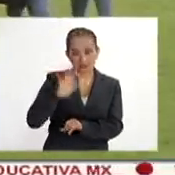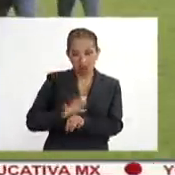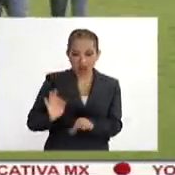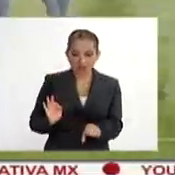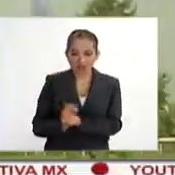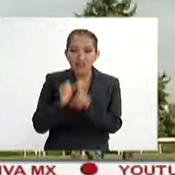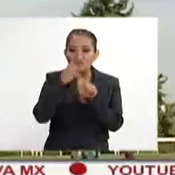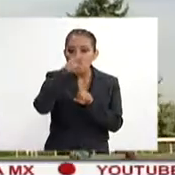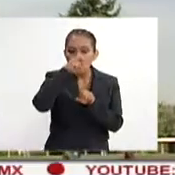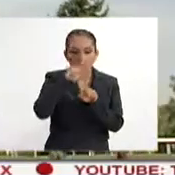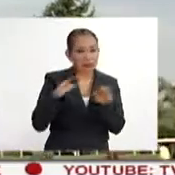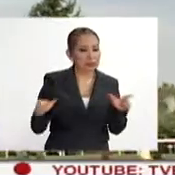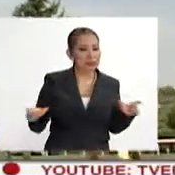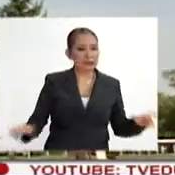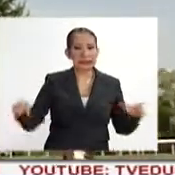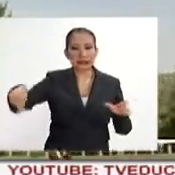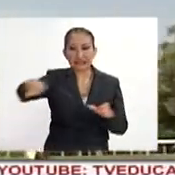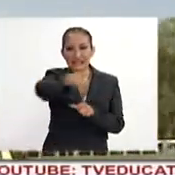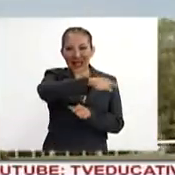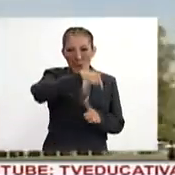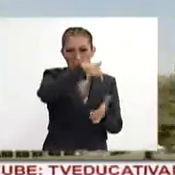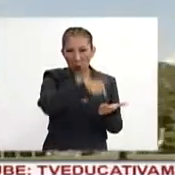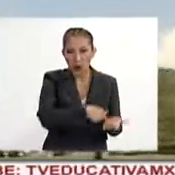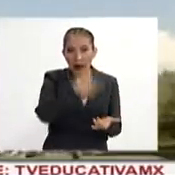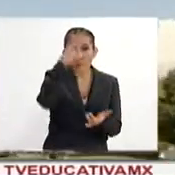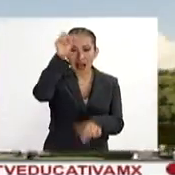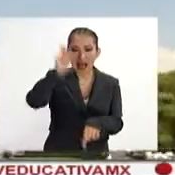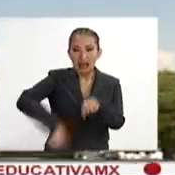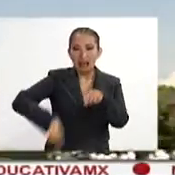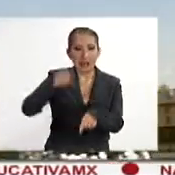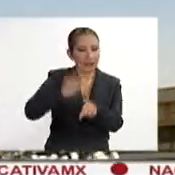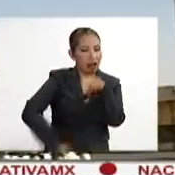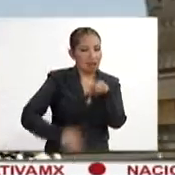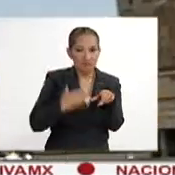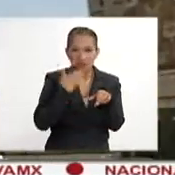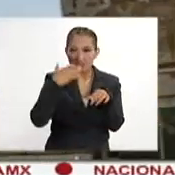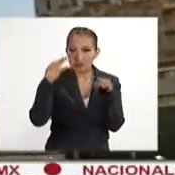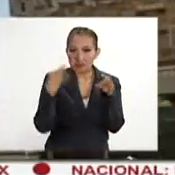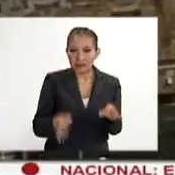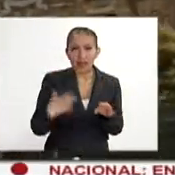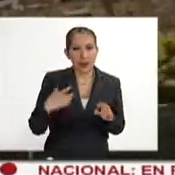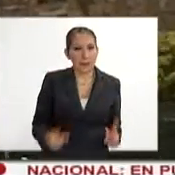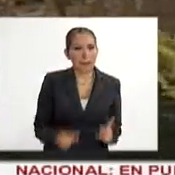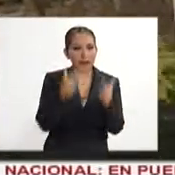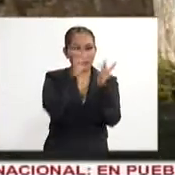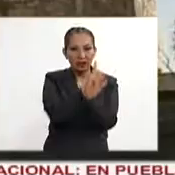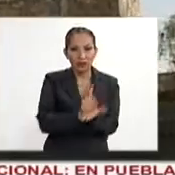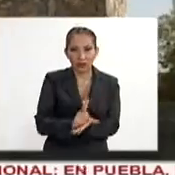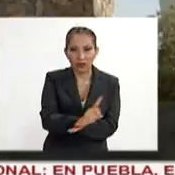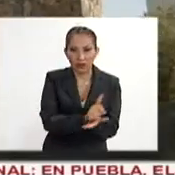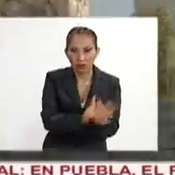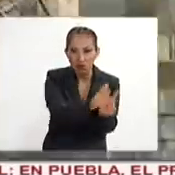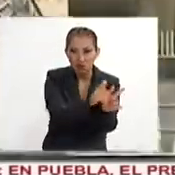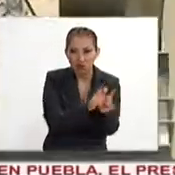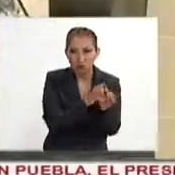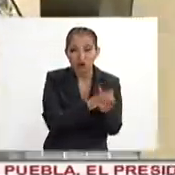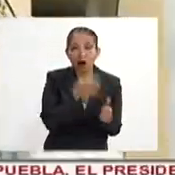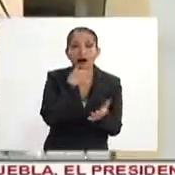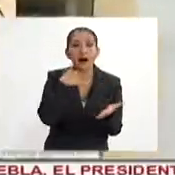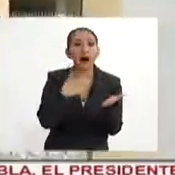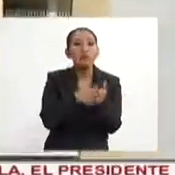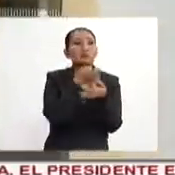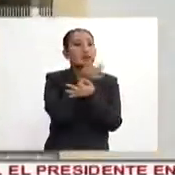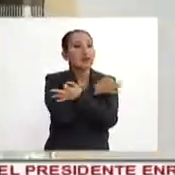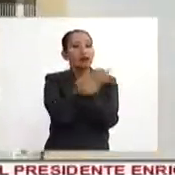reforzar todas las medidas de seguridad en su campus para combatir de manera eficaz la delincuencia organizada. Mediante un